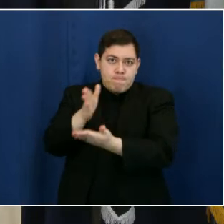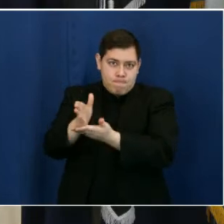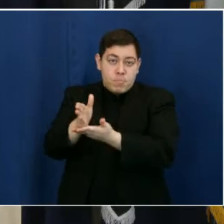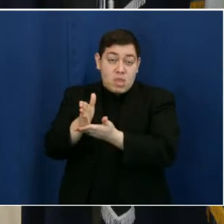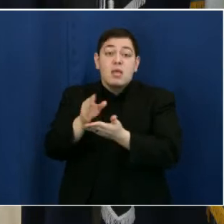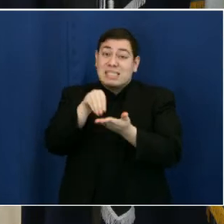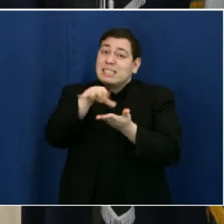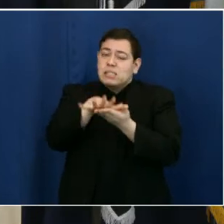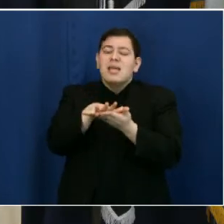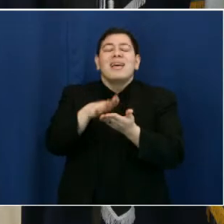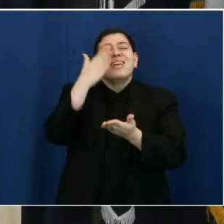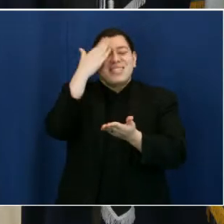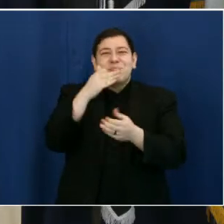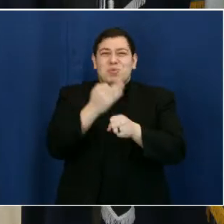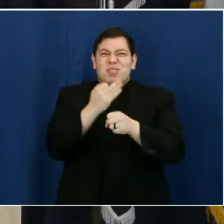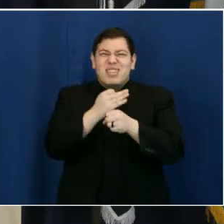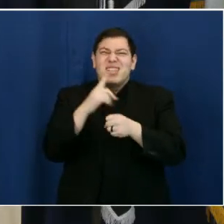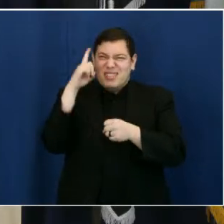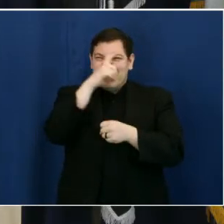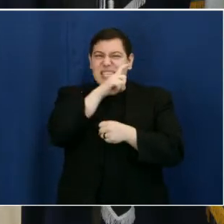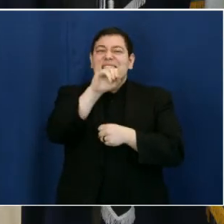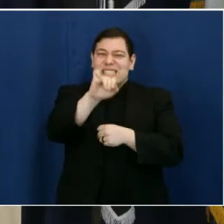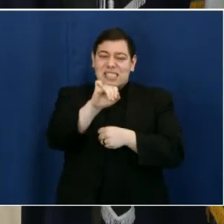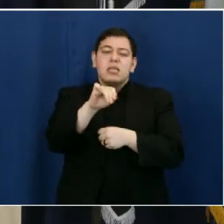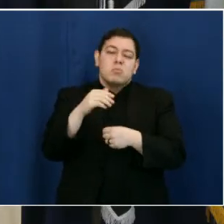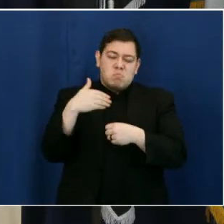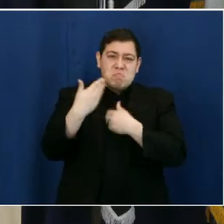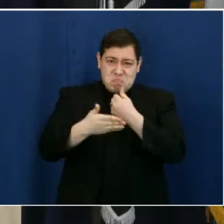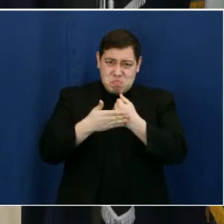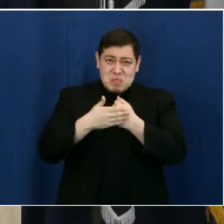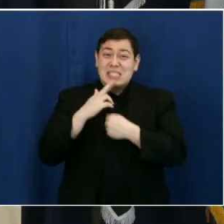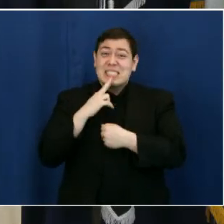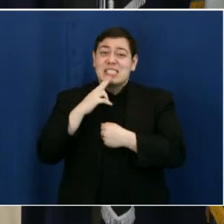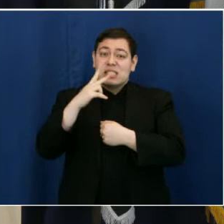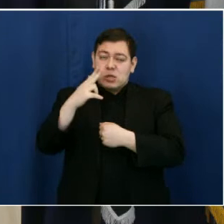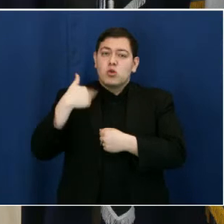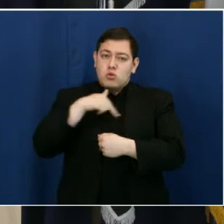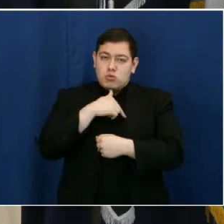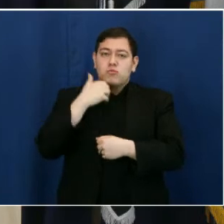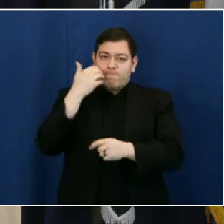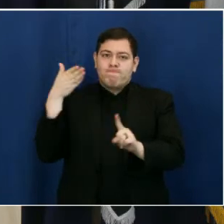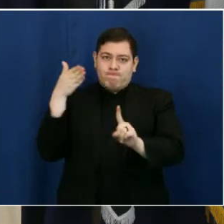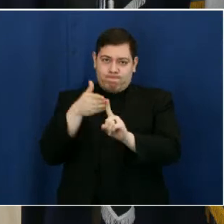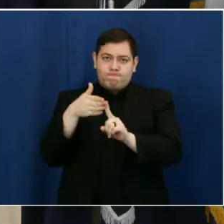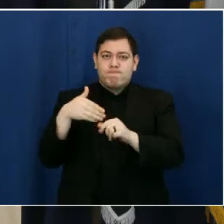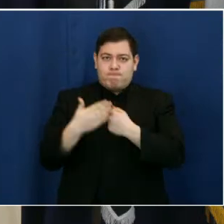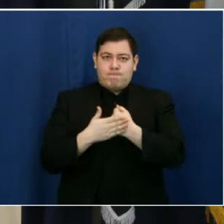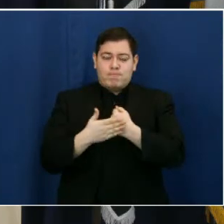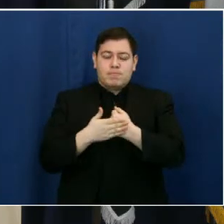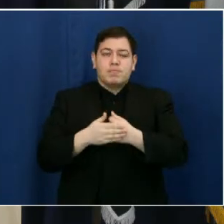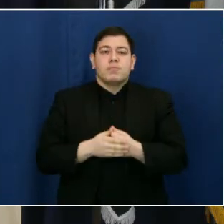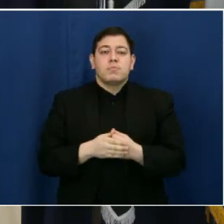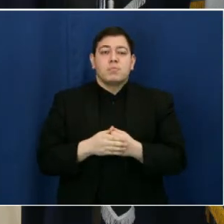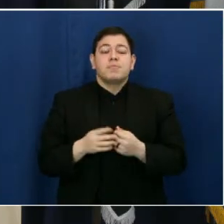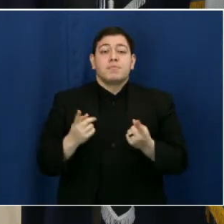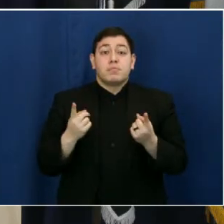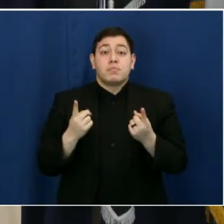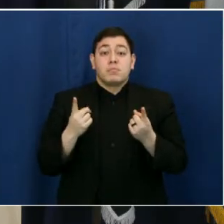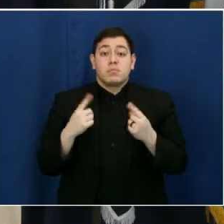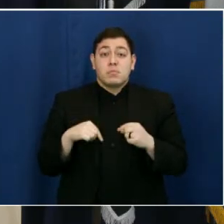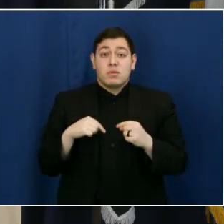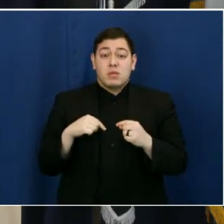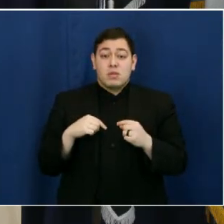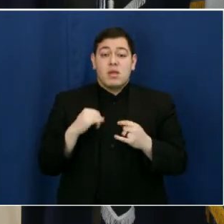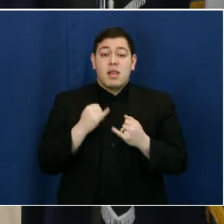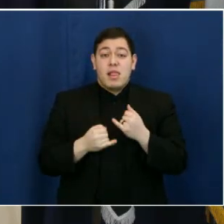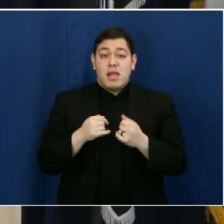que tenemos que mejorar y es prioridad para nosotros en el condado. And this last text question is from Saddam